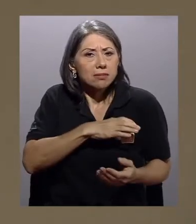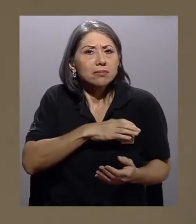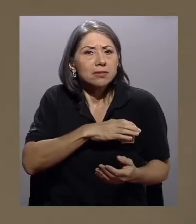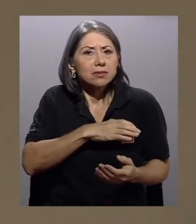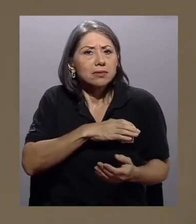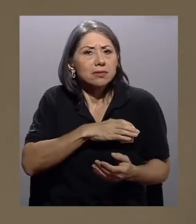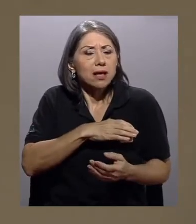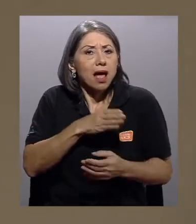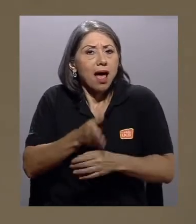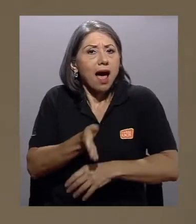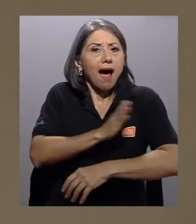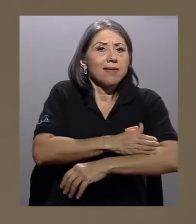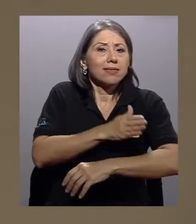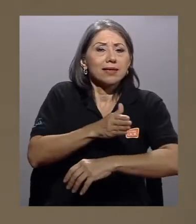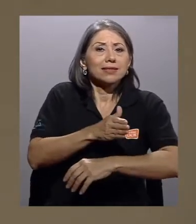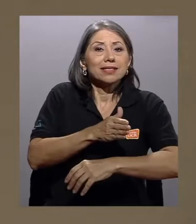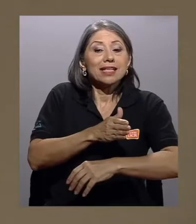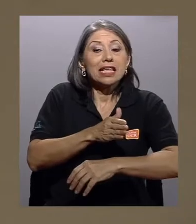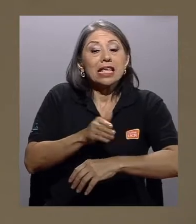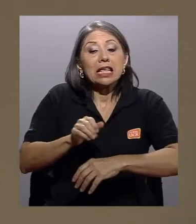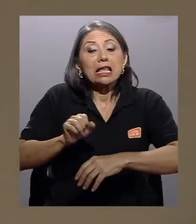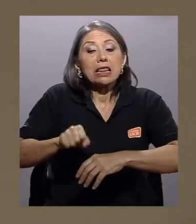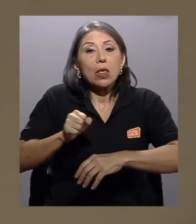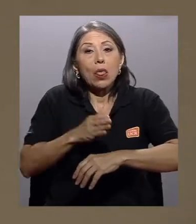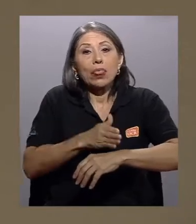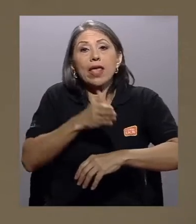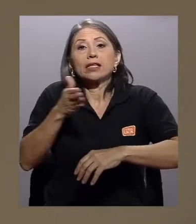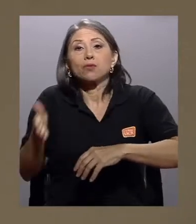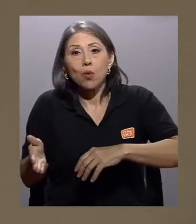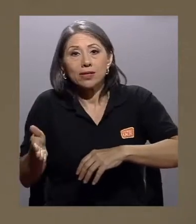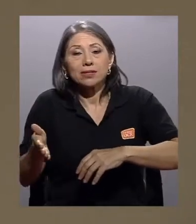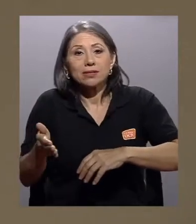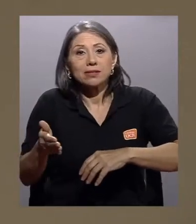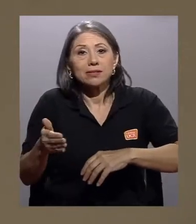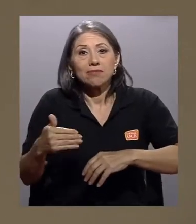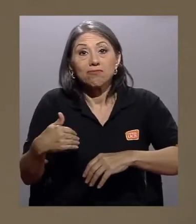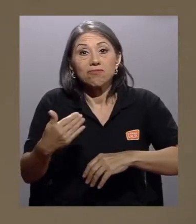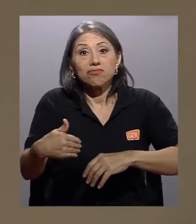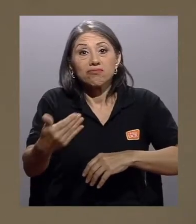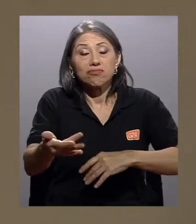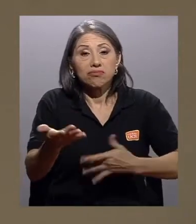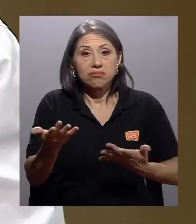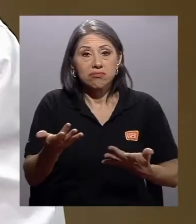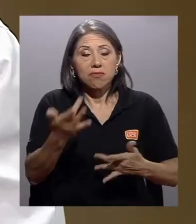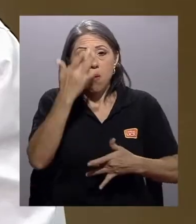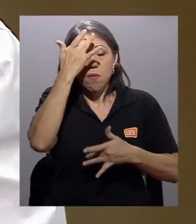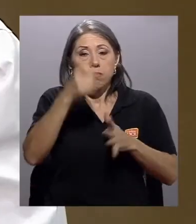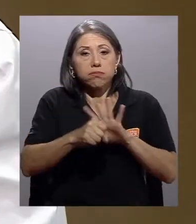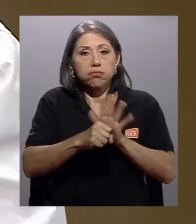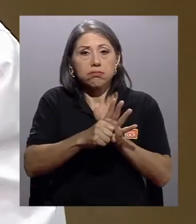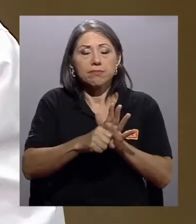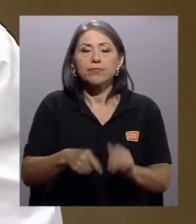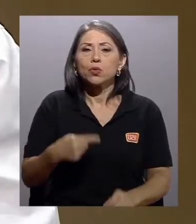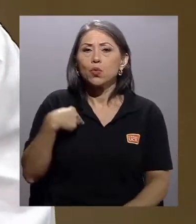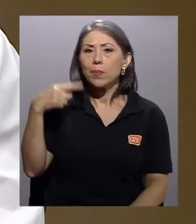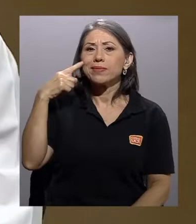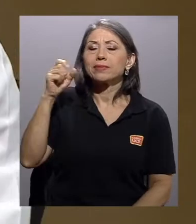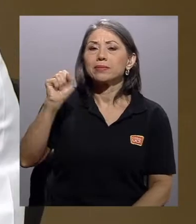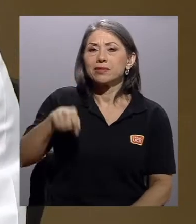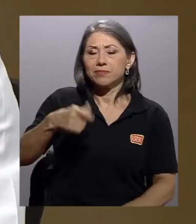que podríamos considerar en ese antes y en el eventual después de esta pandemia? A mí me parece que